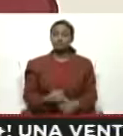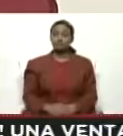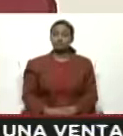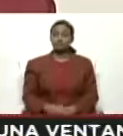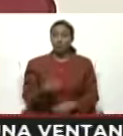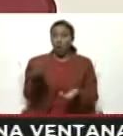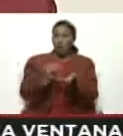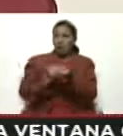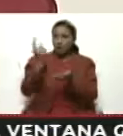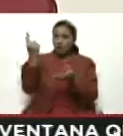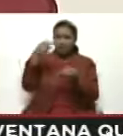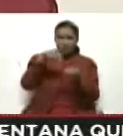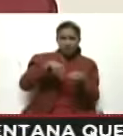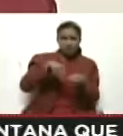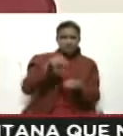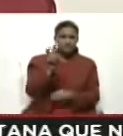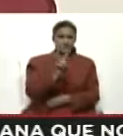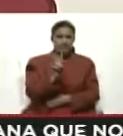No son los mismos.